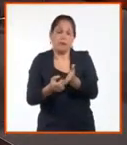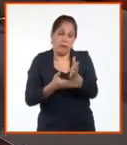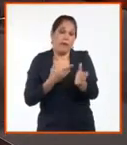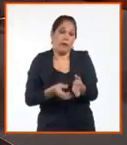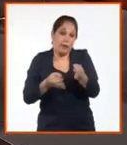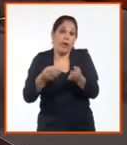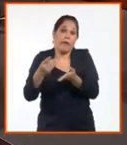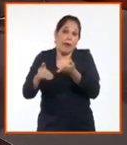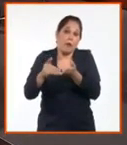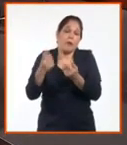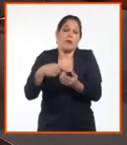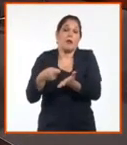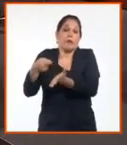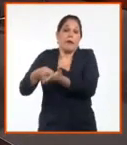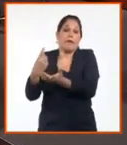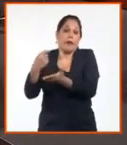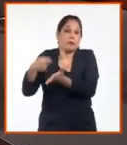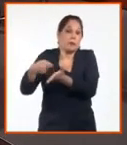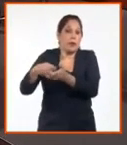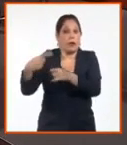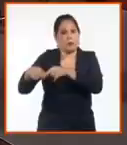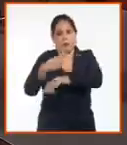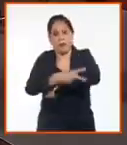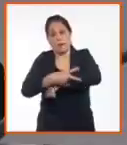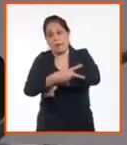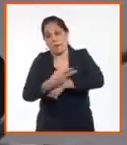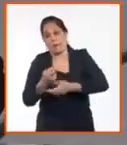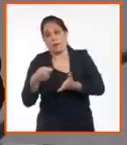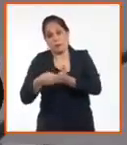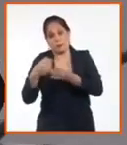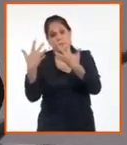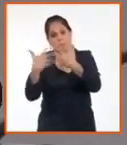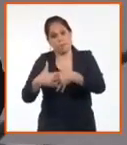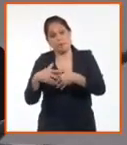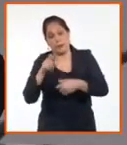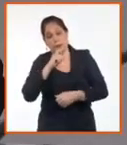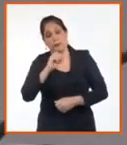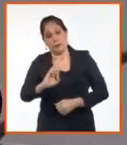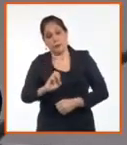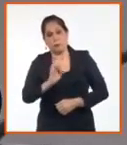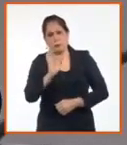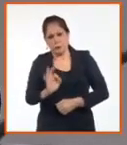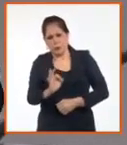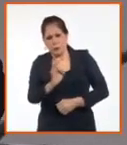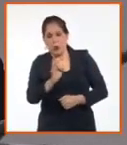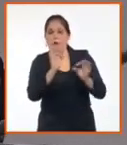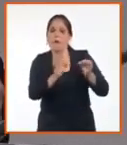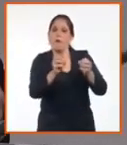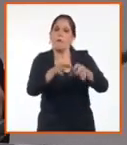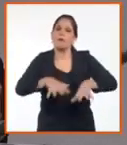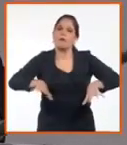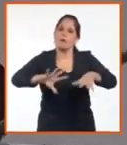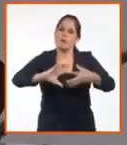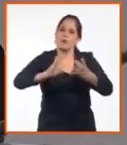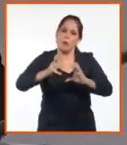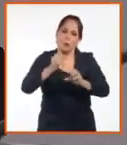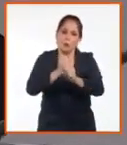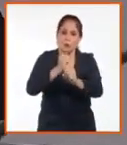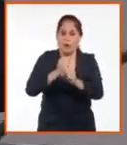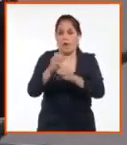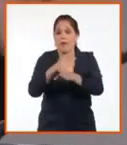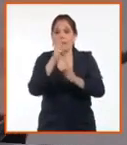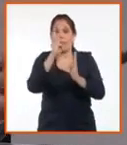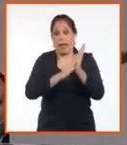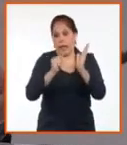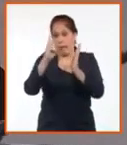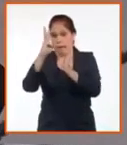existe y que los trae afectación ahora como partes de este sistema de trabajo trimestralmente hace